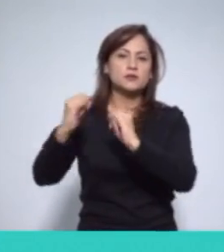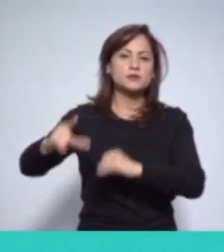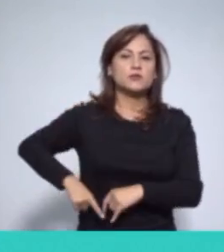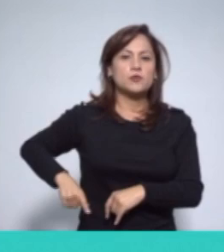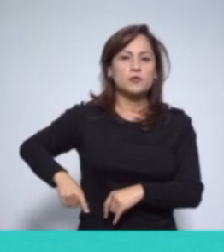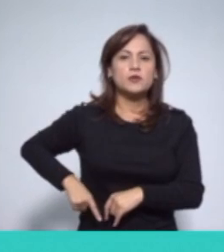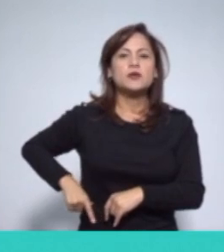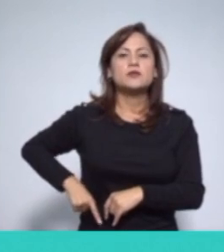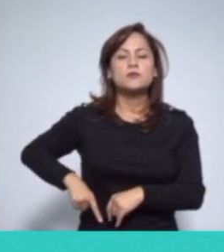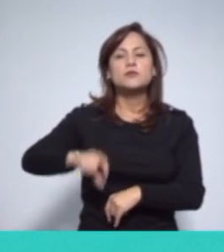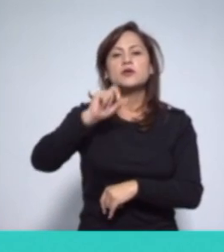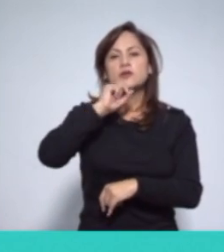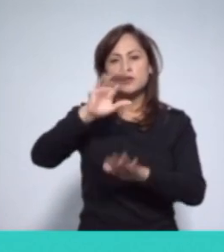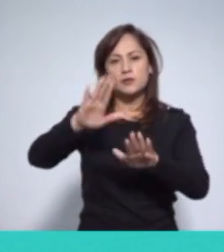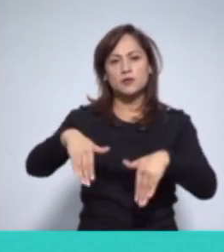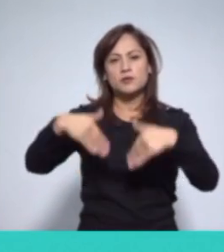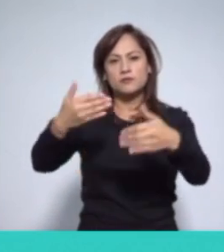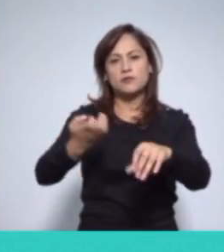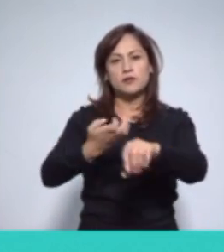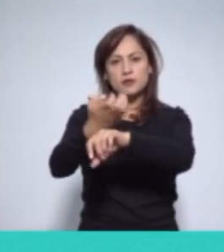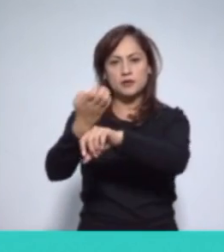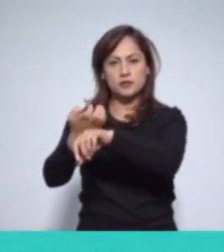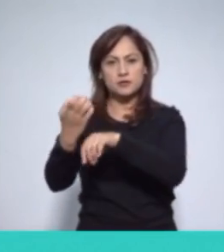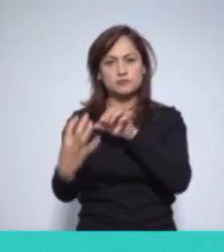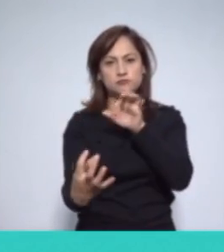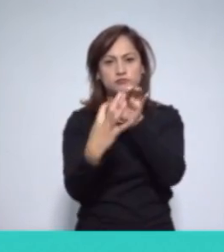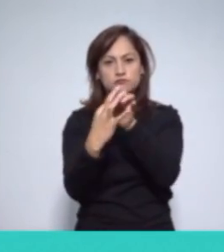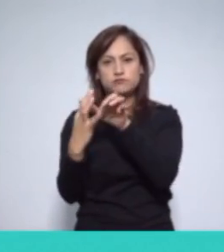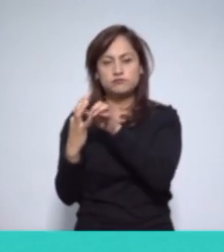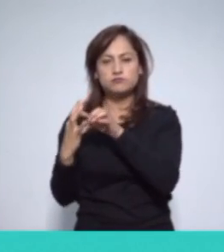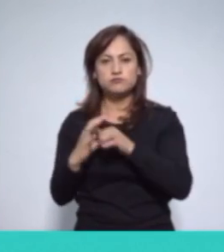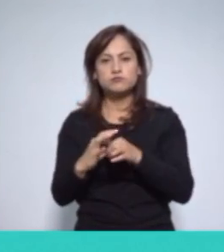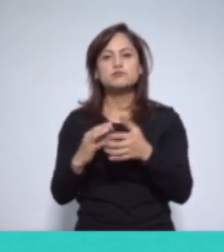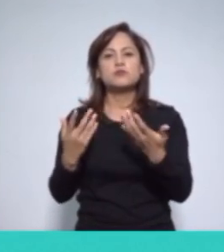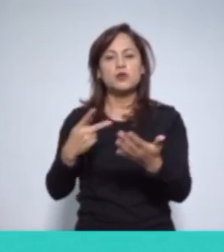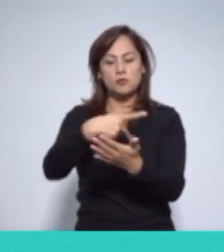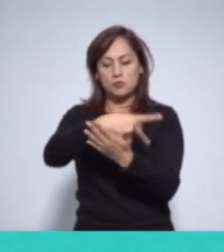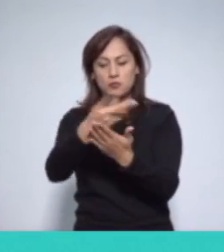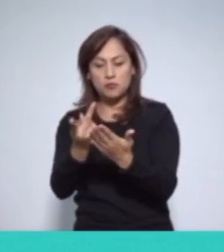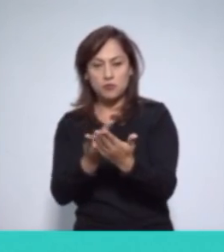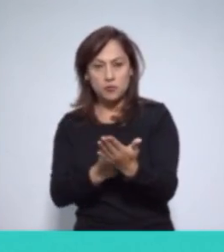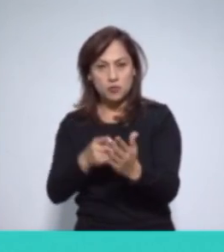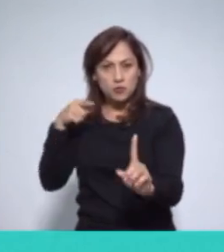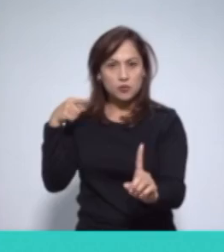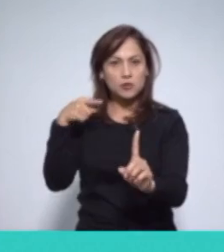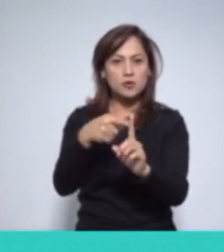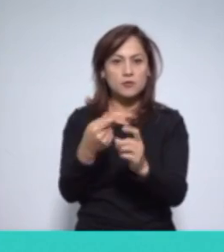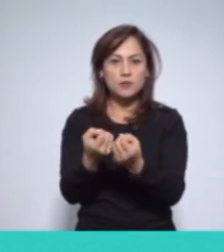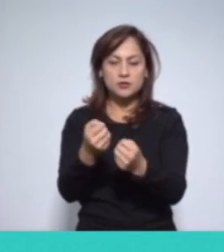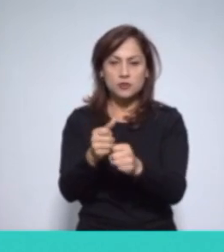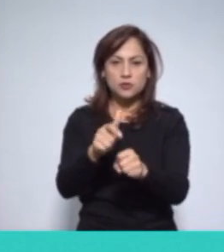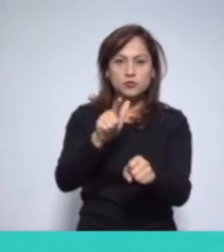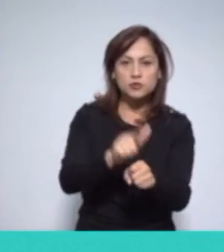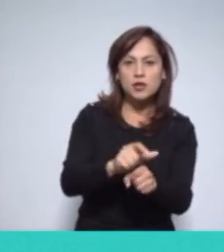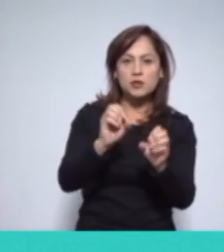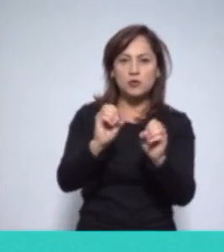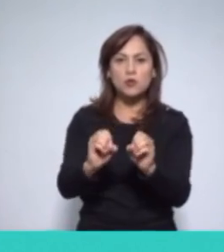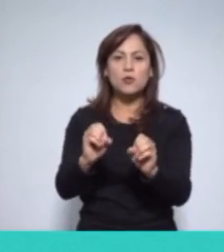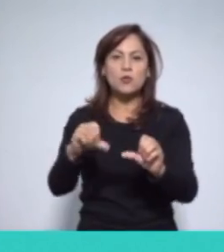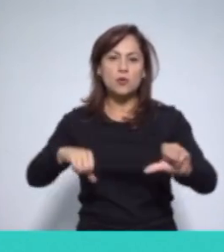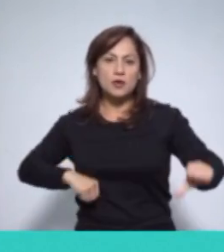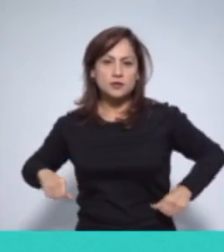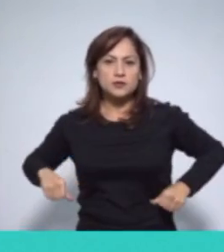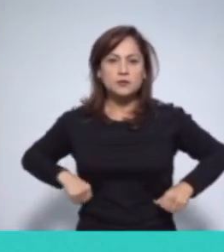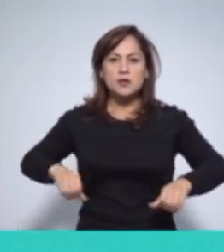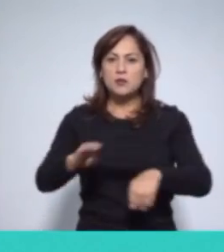el INAI, mediante el cual manifestó que requería conocer lo hecho por el CONADIS, no lo de otras instituciones. En el análisis del caso se determinó que el sujeto